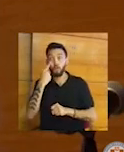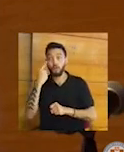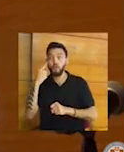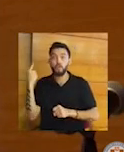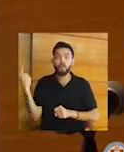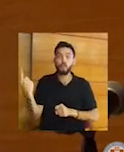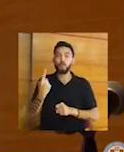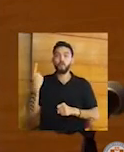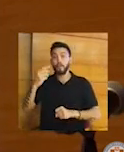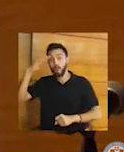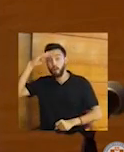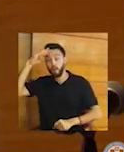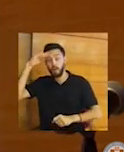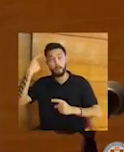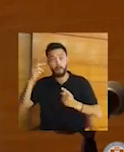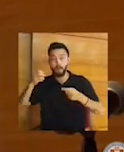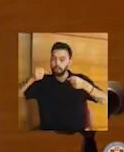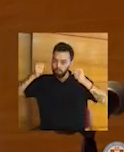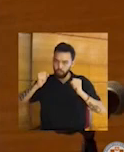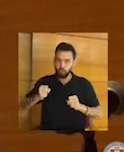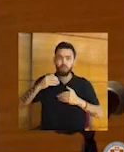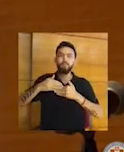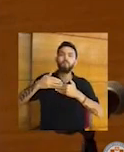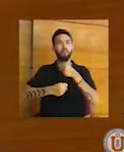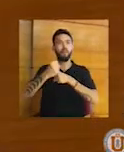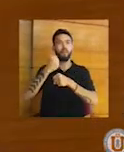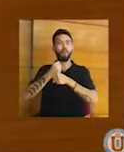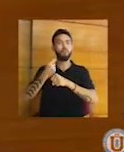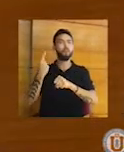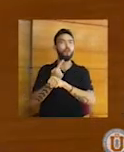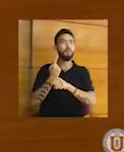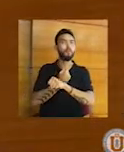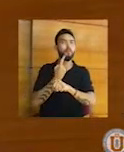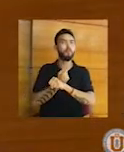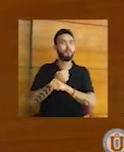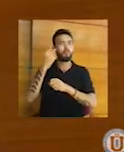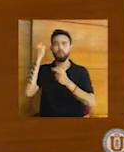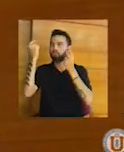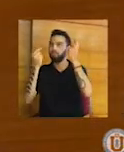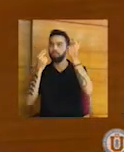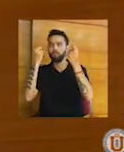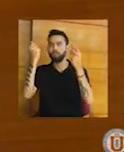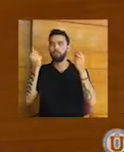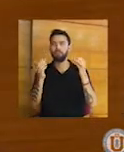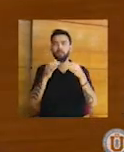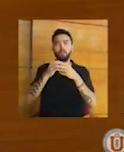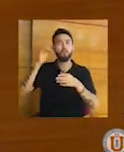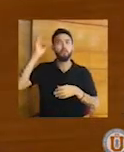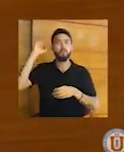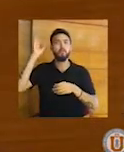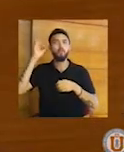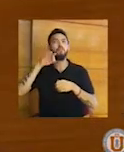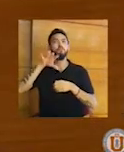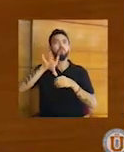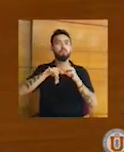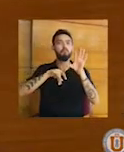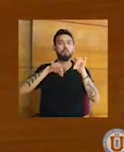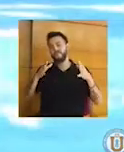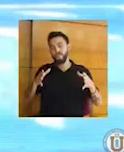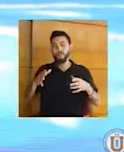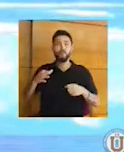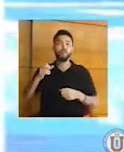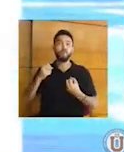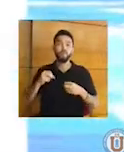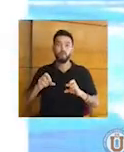centro de investigación desarrollo e Innovación en baterías de litio iniciativa conformada en 2022 en la Universidad Católica del Norte para